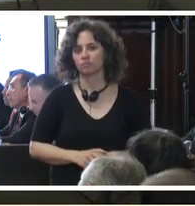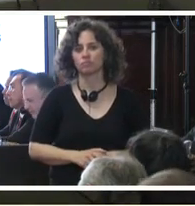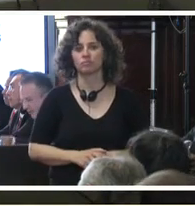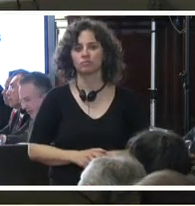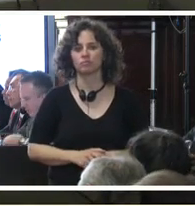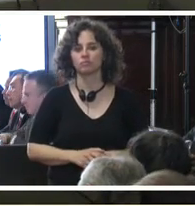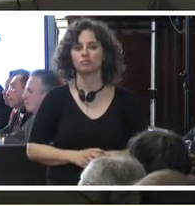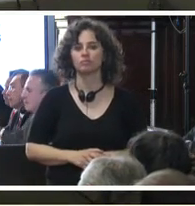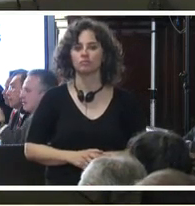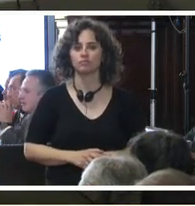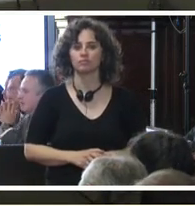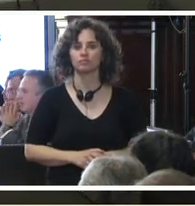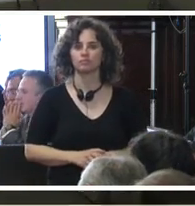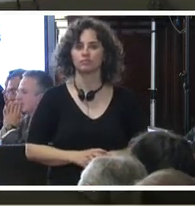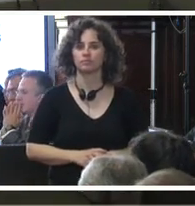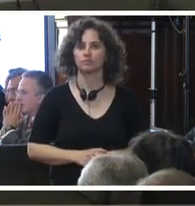Bueno,